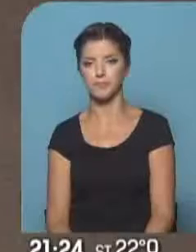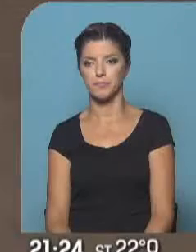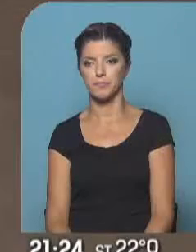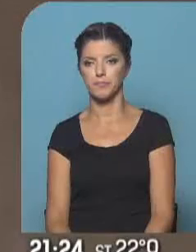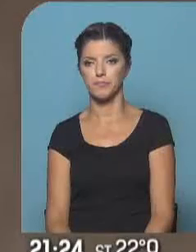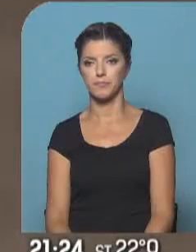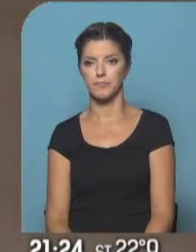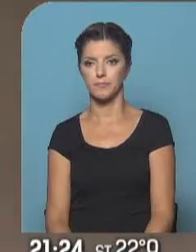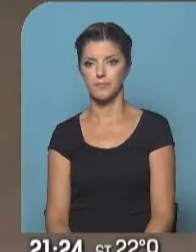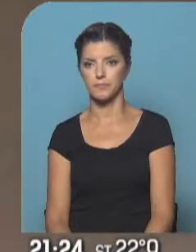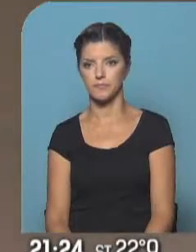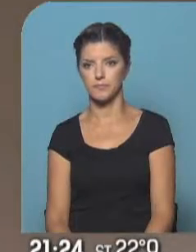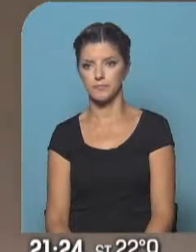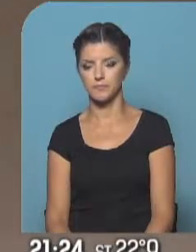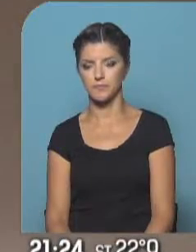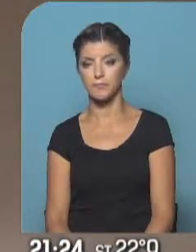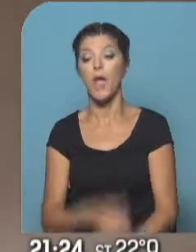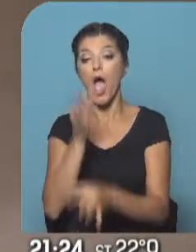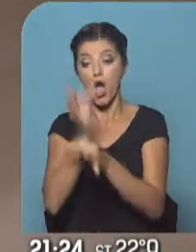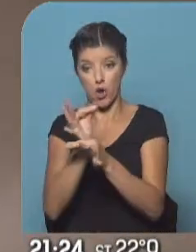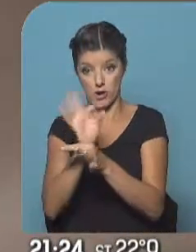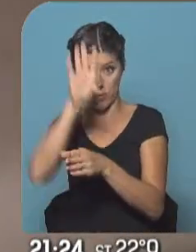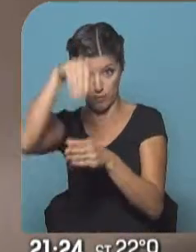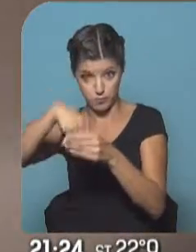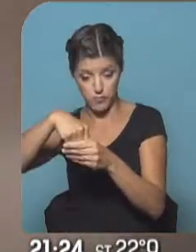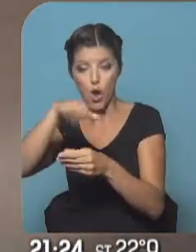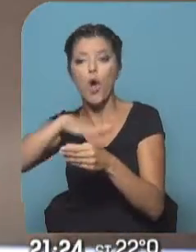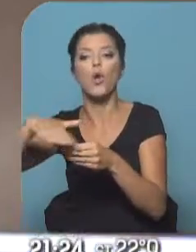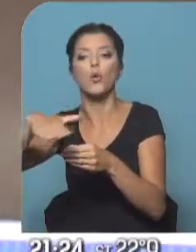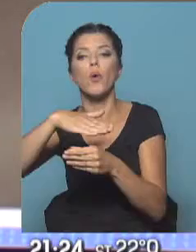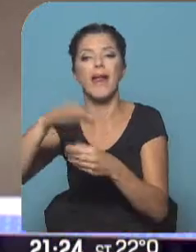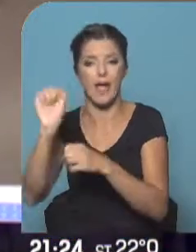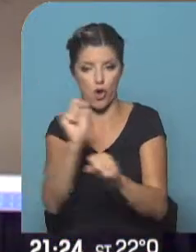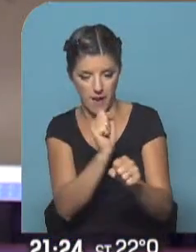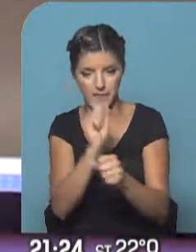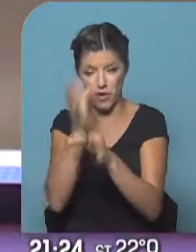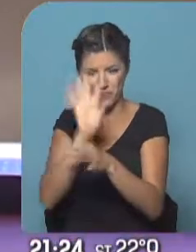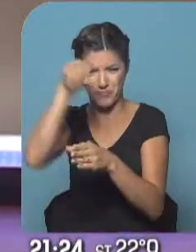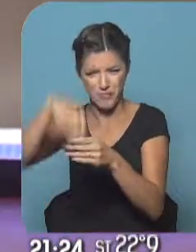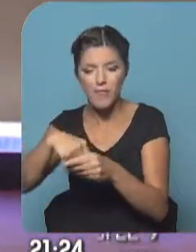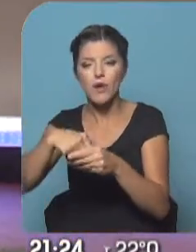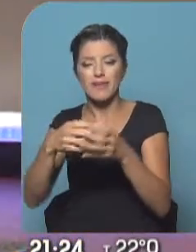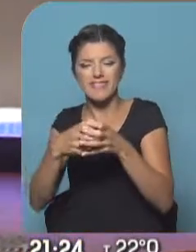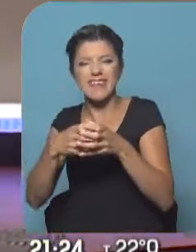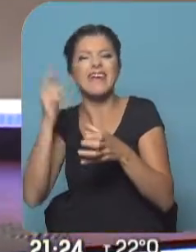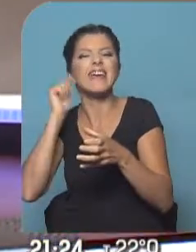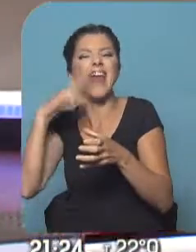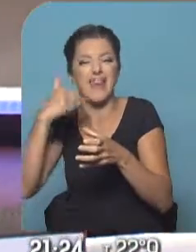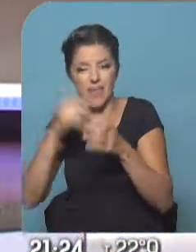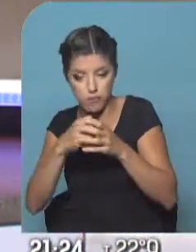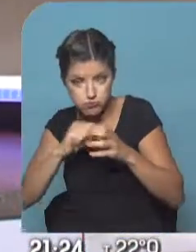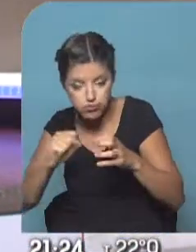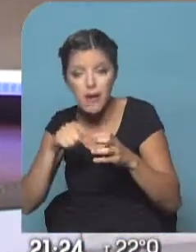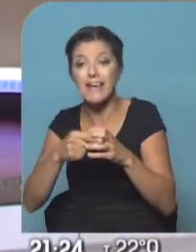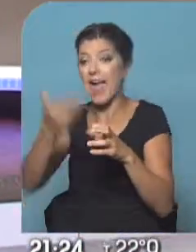encontraron una granada en una escuela de la localidad bonaerense de escobar una granada que fue utilizada durante la guerra de malvinas y que